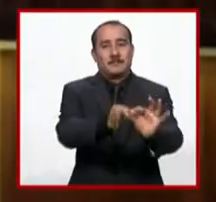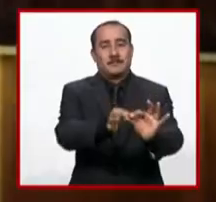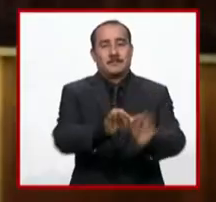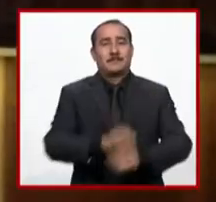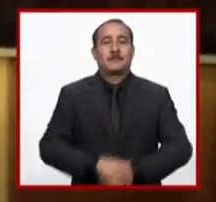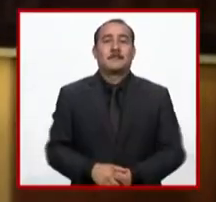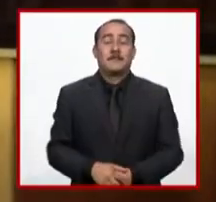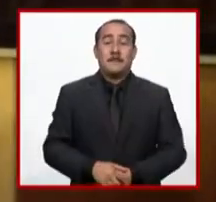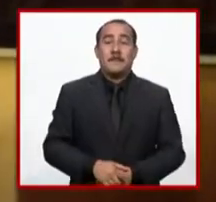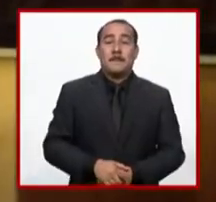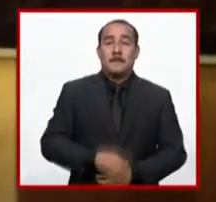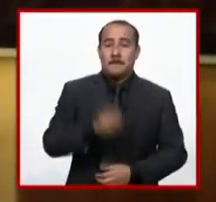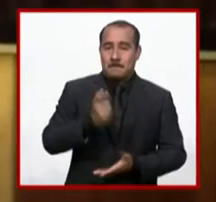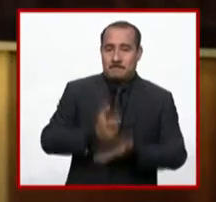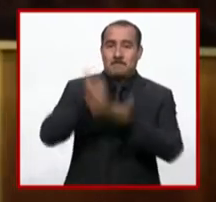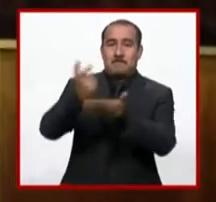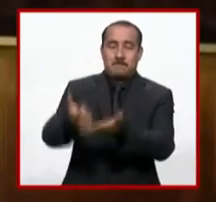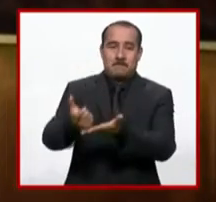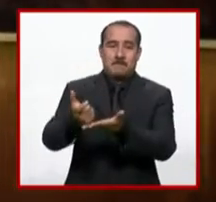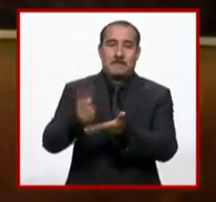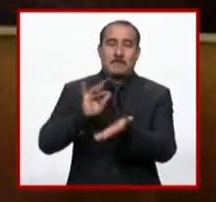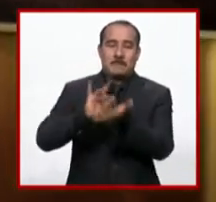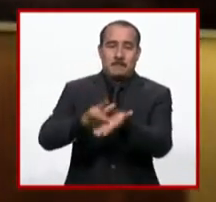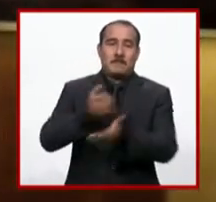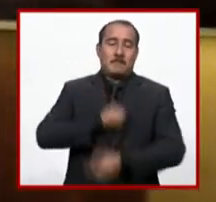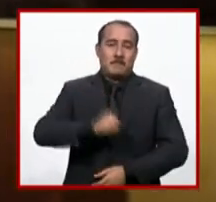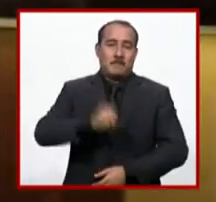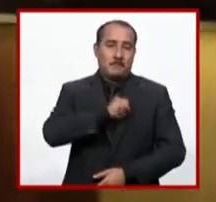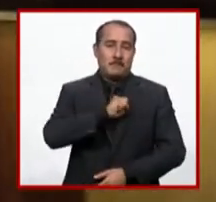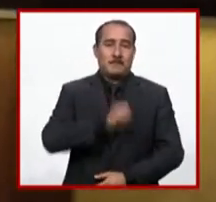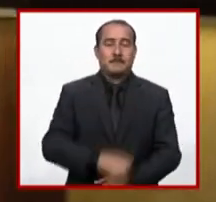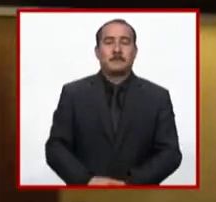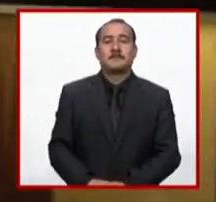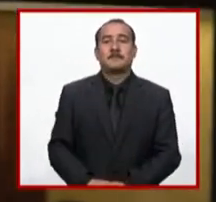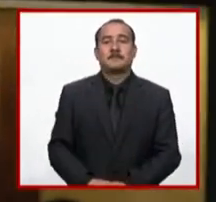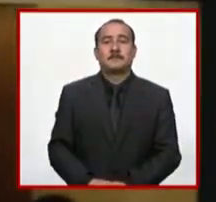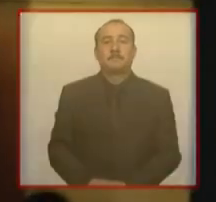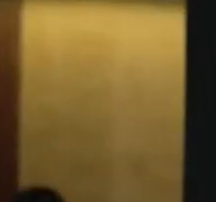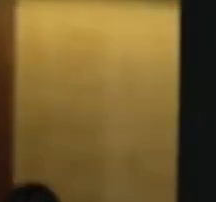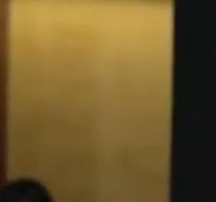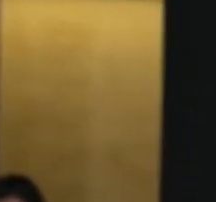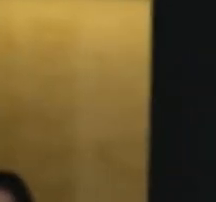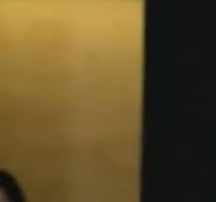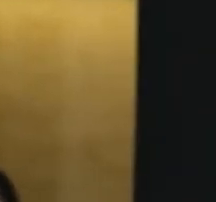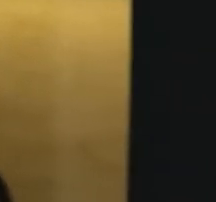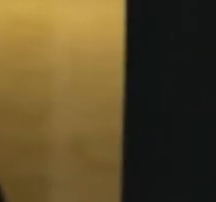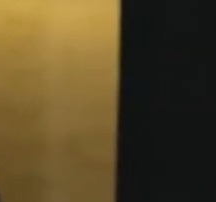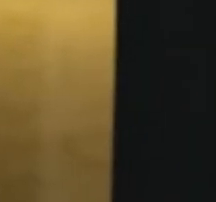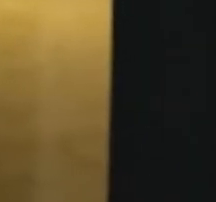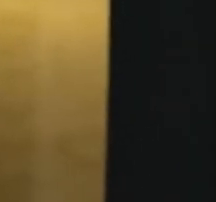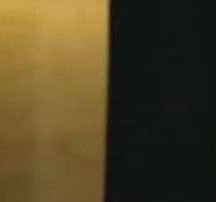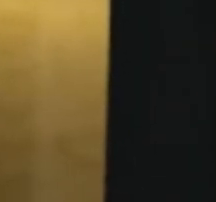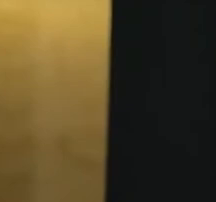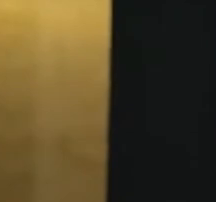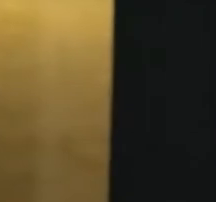histórica que se tiene con el sector salud oaxaqueño. En la parte